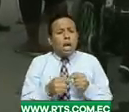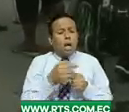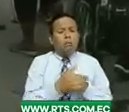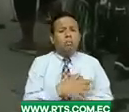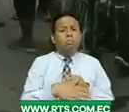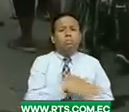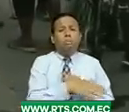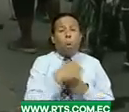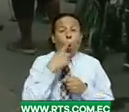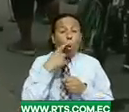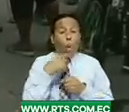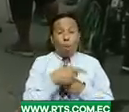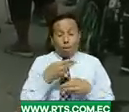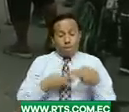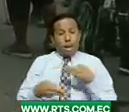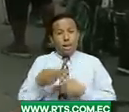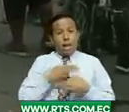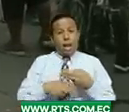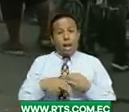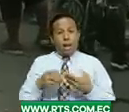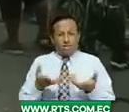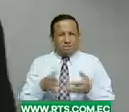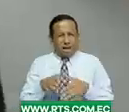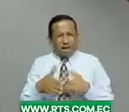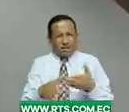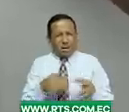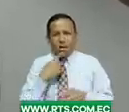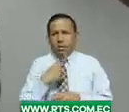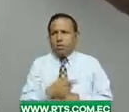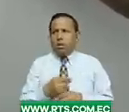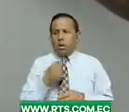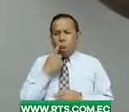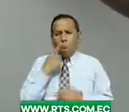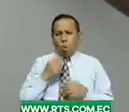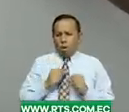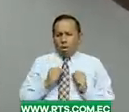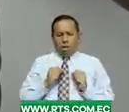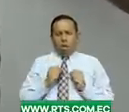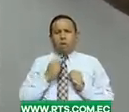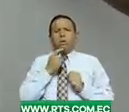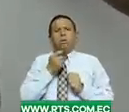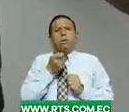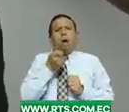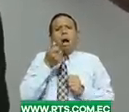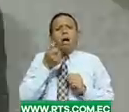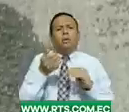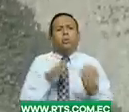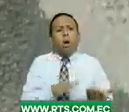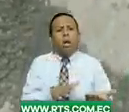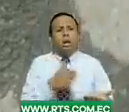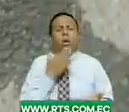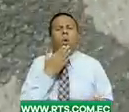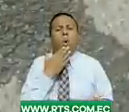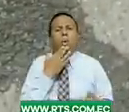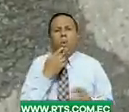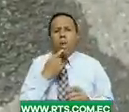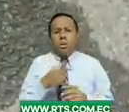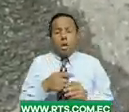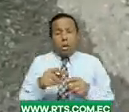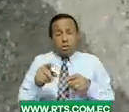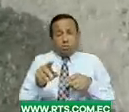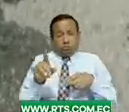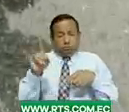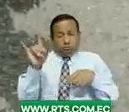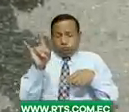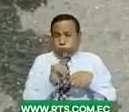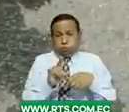cerca de la muerte, pero la fuerza de la electricidad lo lanzó hacia un costado y resultó con heridas leves. Y el pana, de hecho, le cayó el